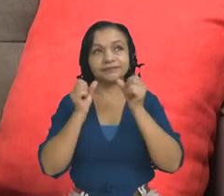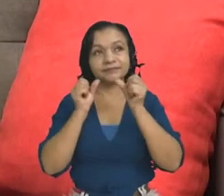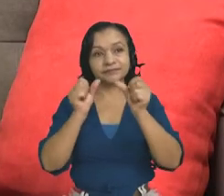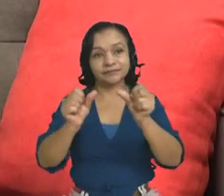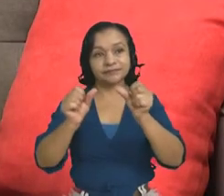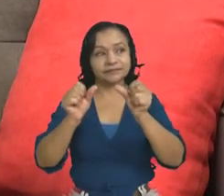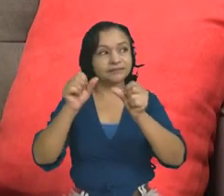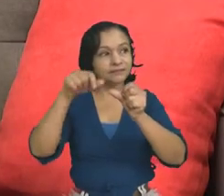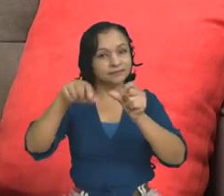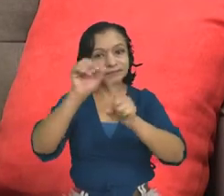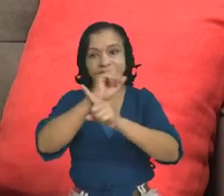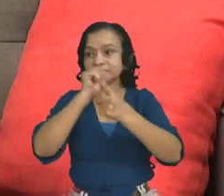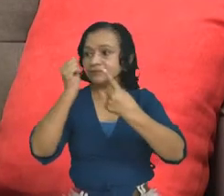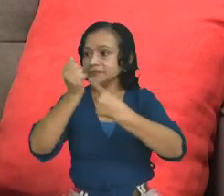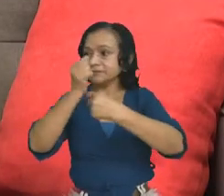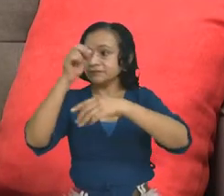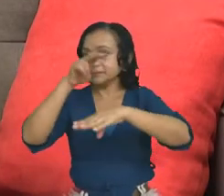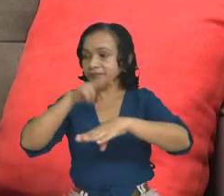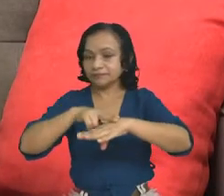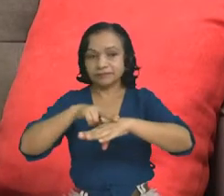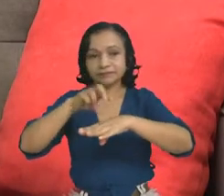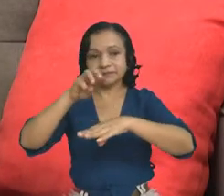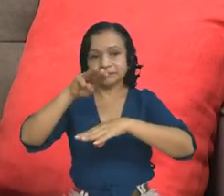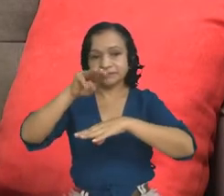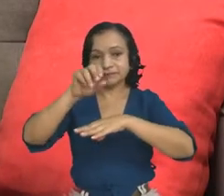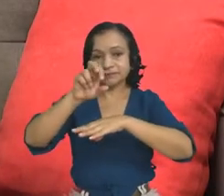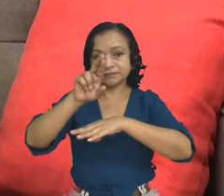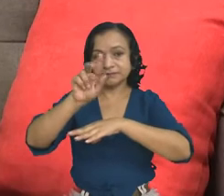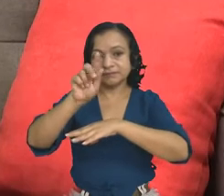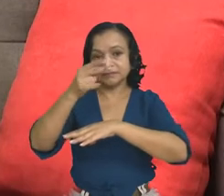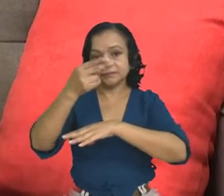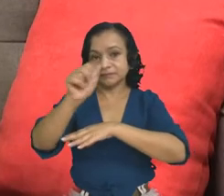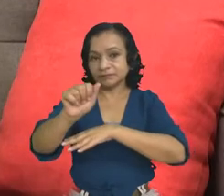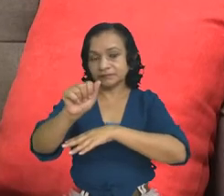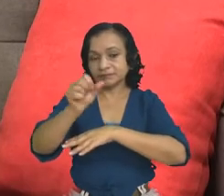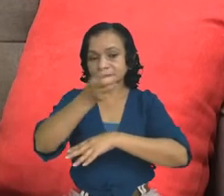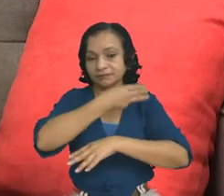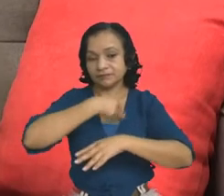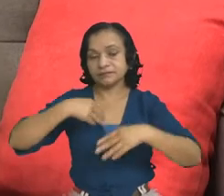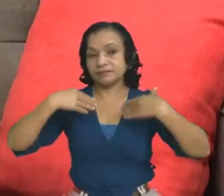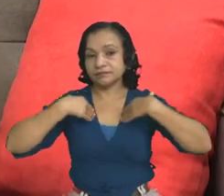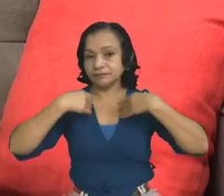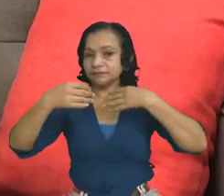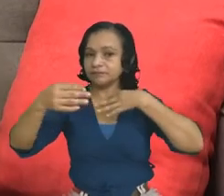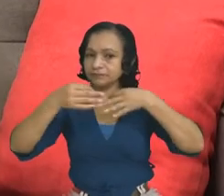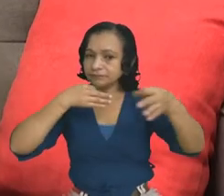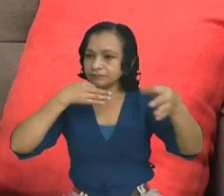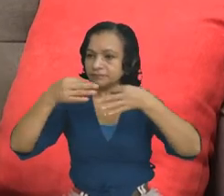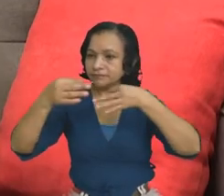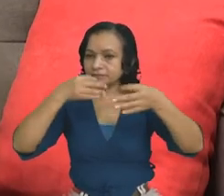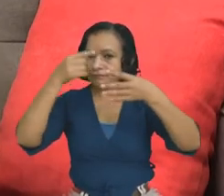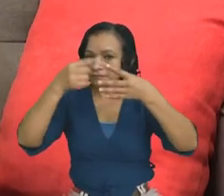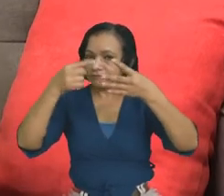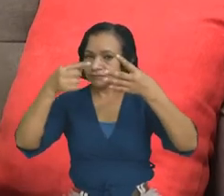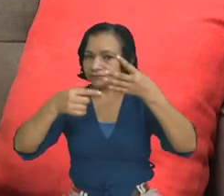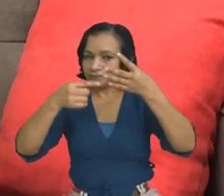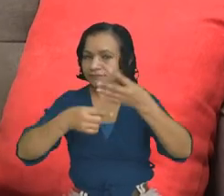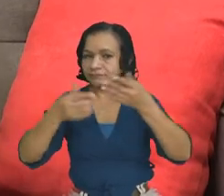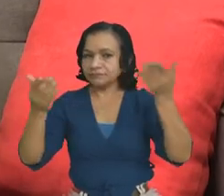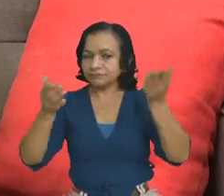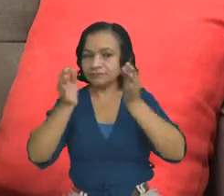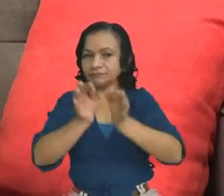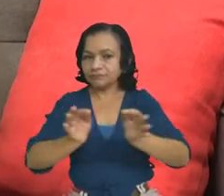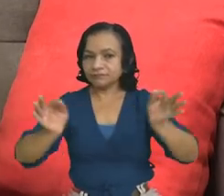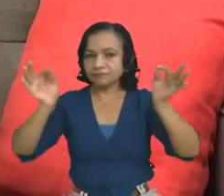desde el Parlamento. Compañera Marta Reyes, ministra de Salud, ella nos explica en detalle, pues precisamente, las dimensiones, la